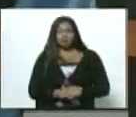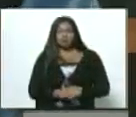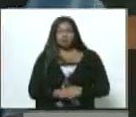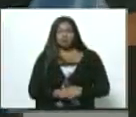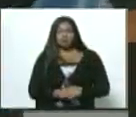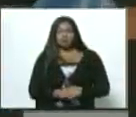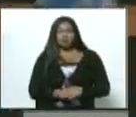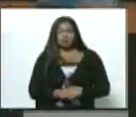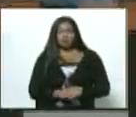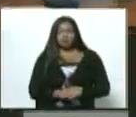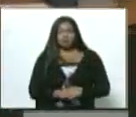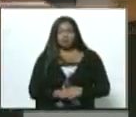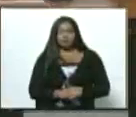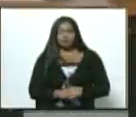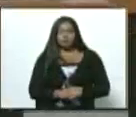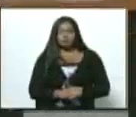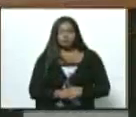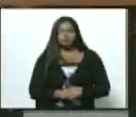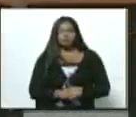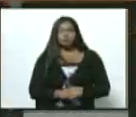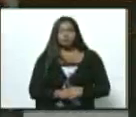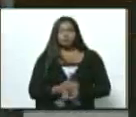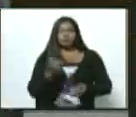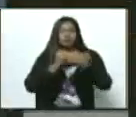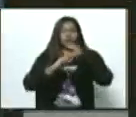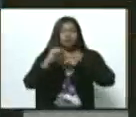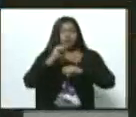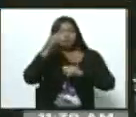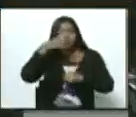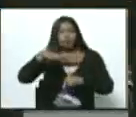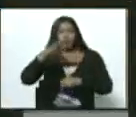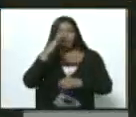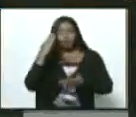Tiene la palabra el doctor Ruiz, defensor del pueblo.